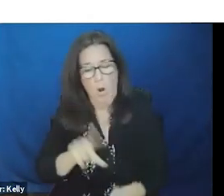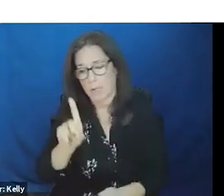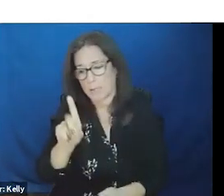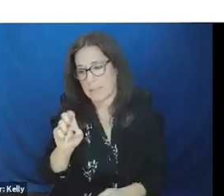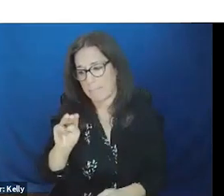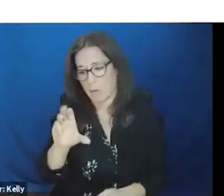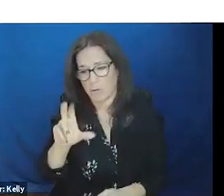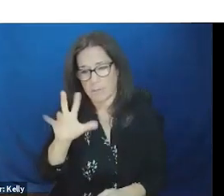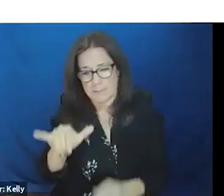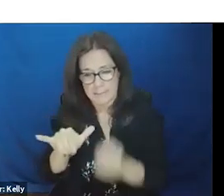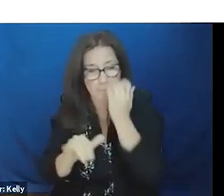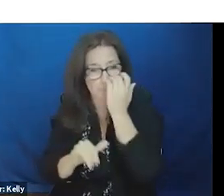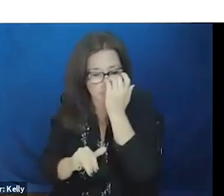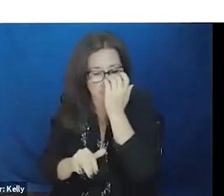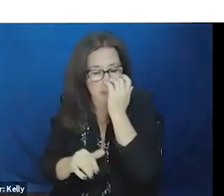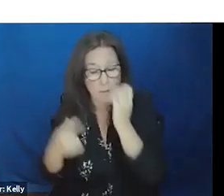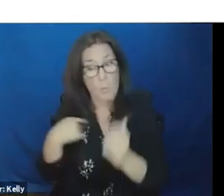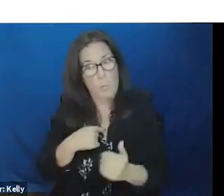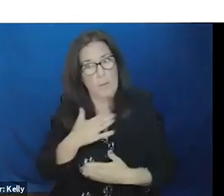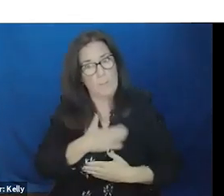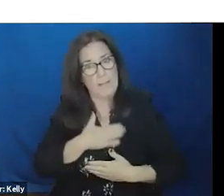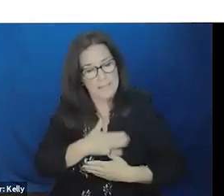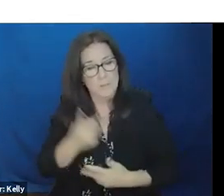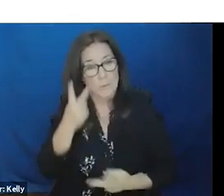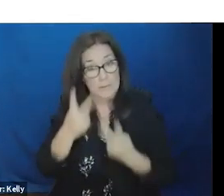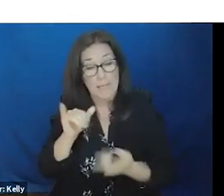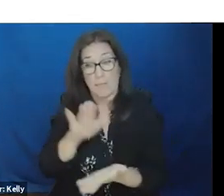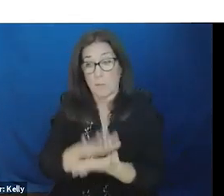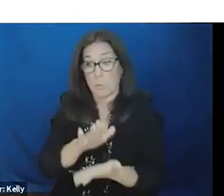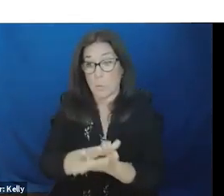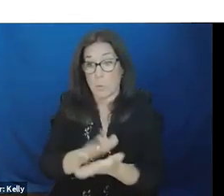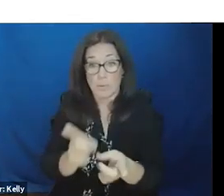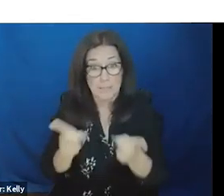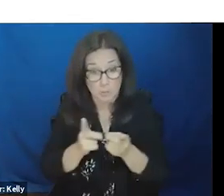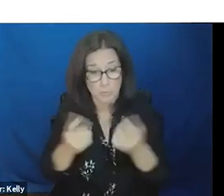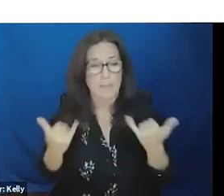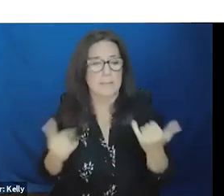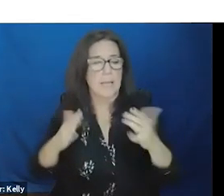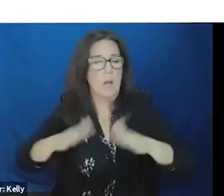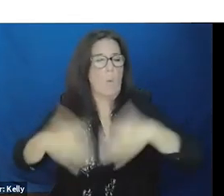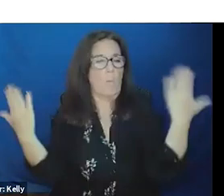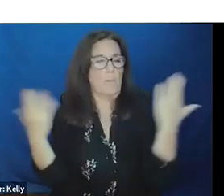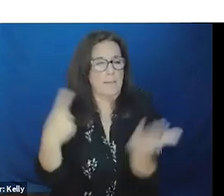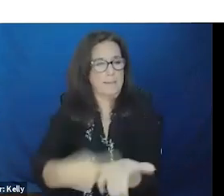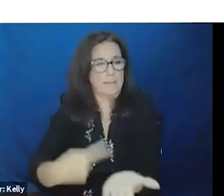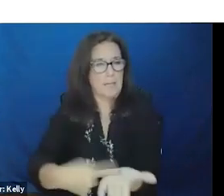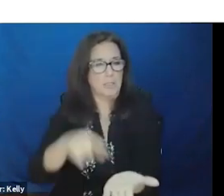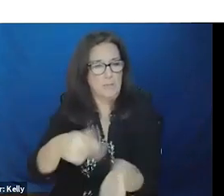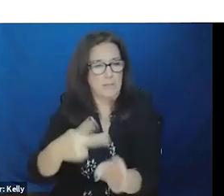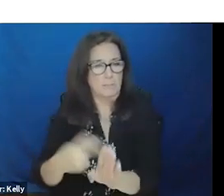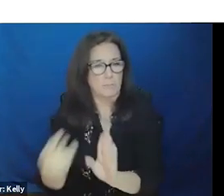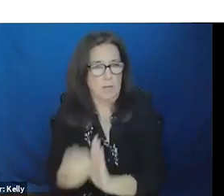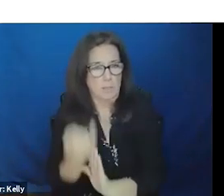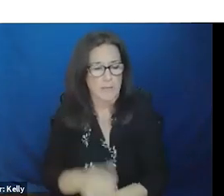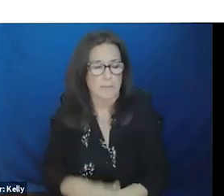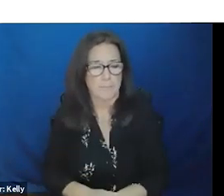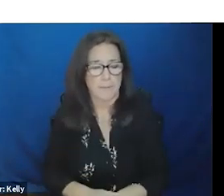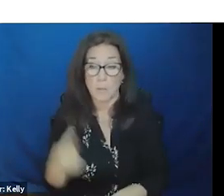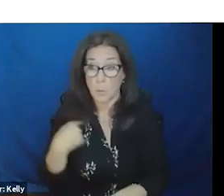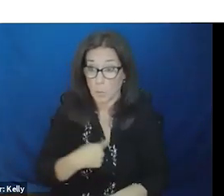gobierno transparente es esencial para la democracia la liga se complace en ver que el distrito escolar está